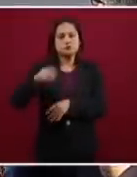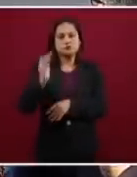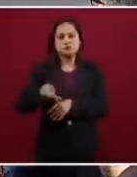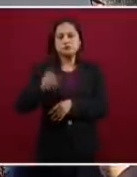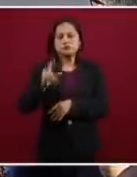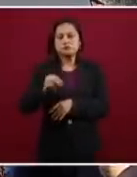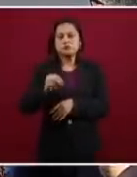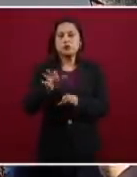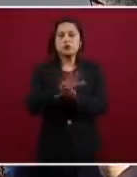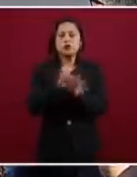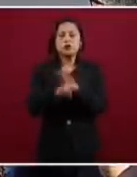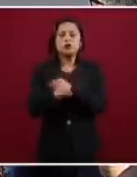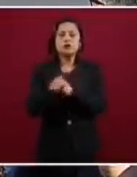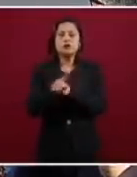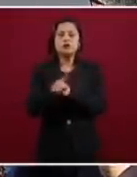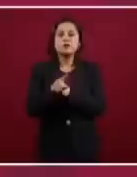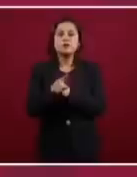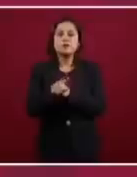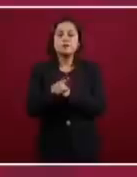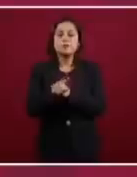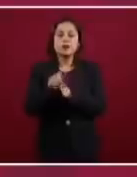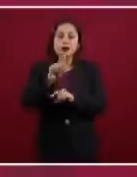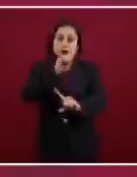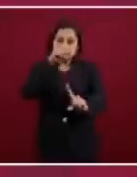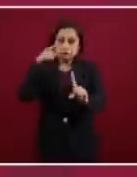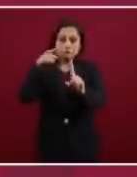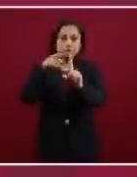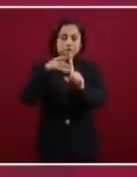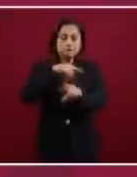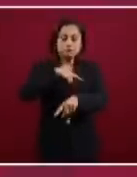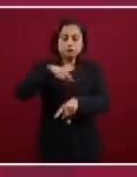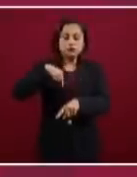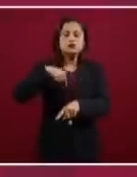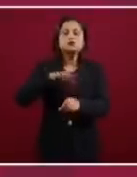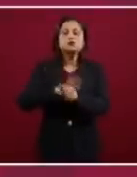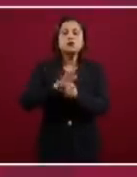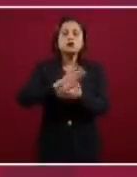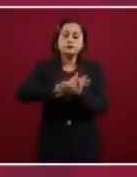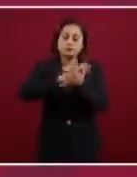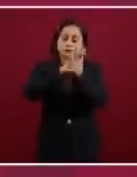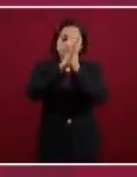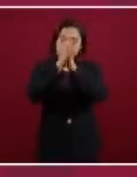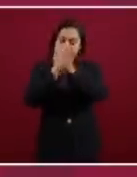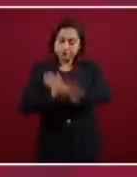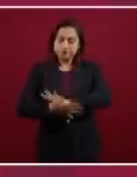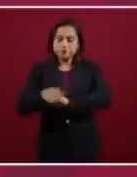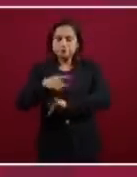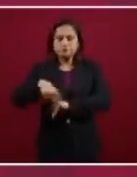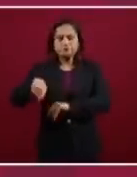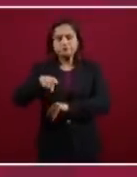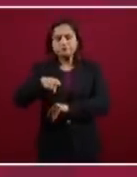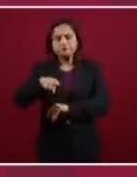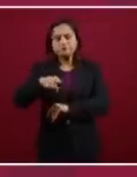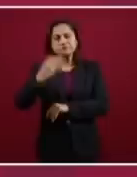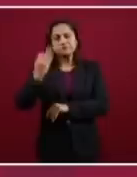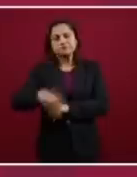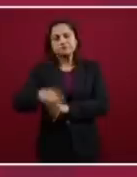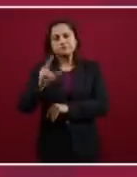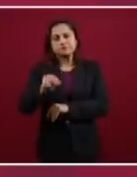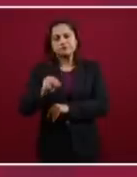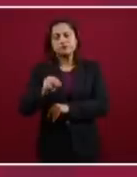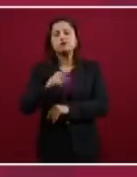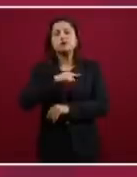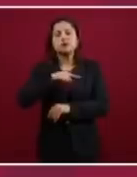con la vía que seguimos de buscar la transformación de manera pacífica